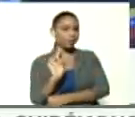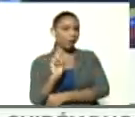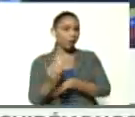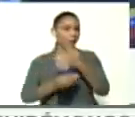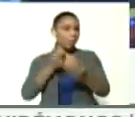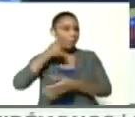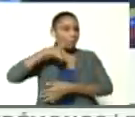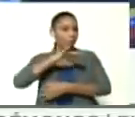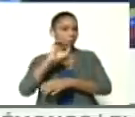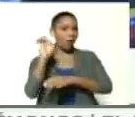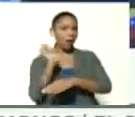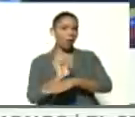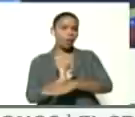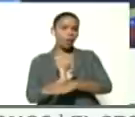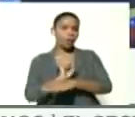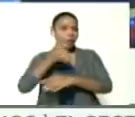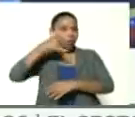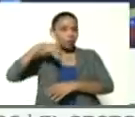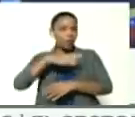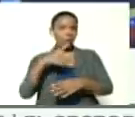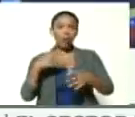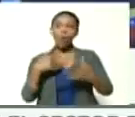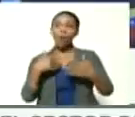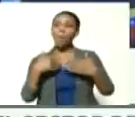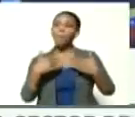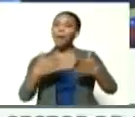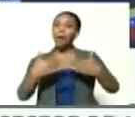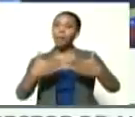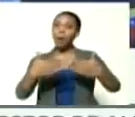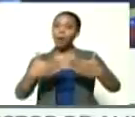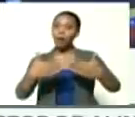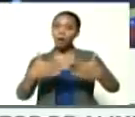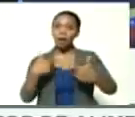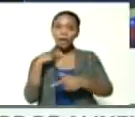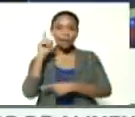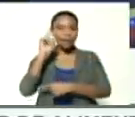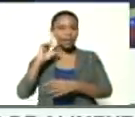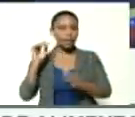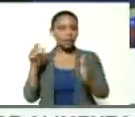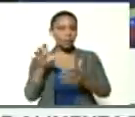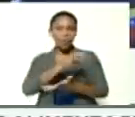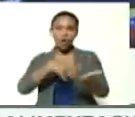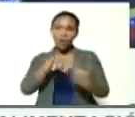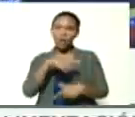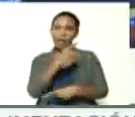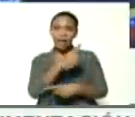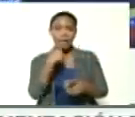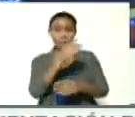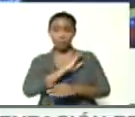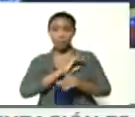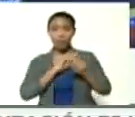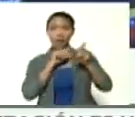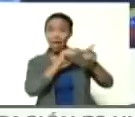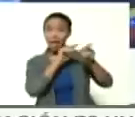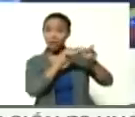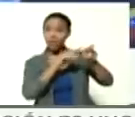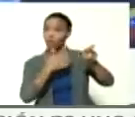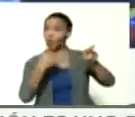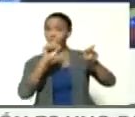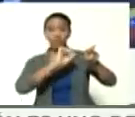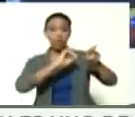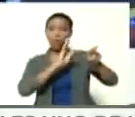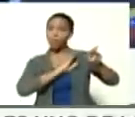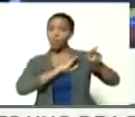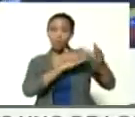pueblo ecuatoriano, como el pueblo panameño, las consecuencias de un conflicto que no es nuestro. No es un